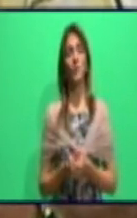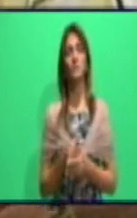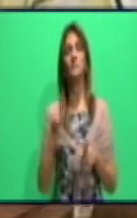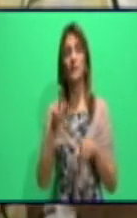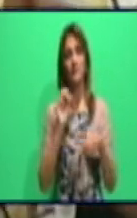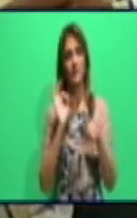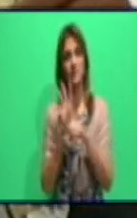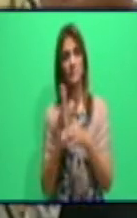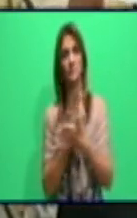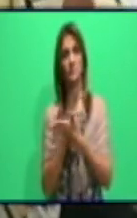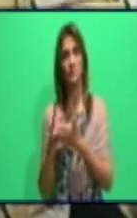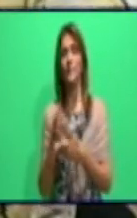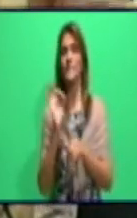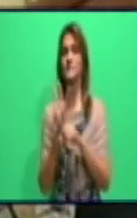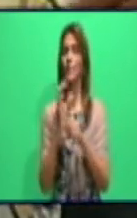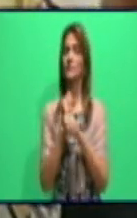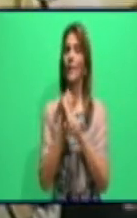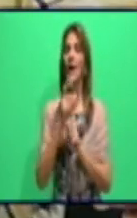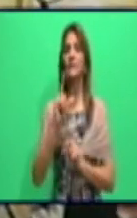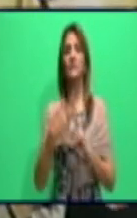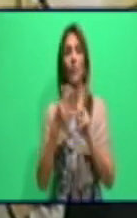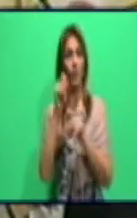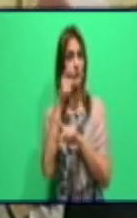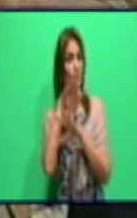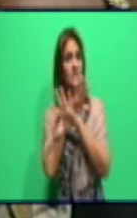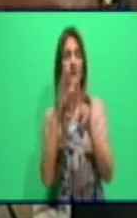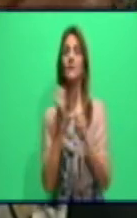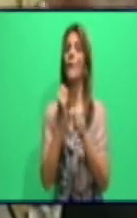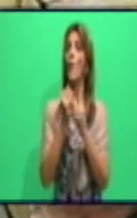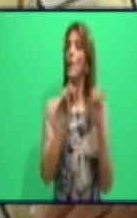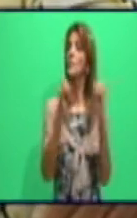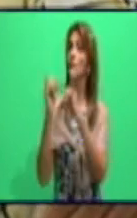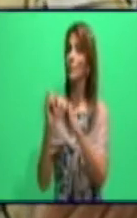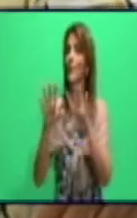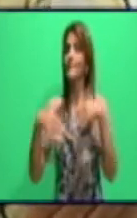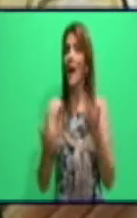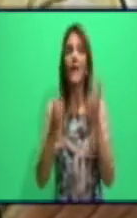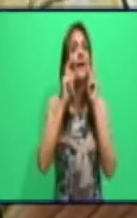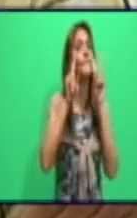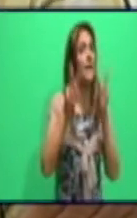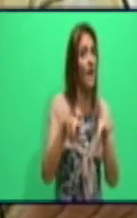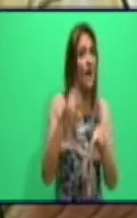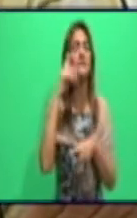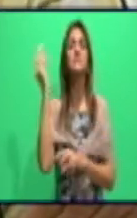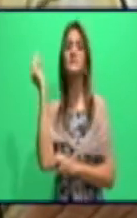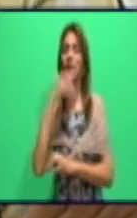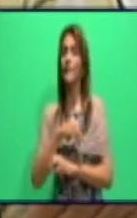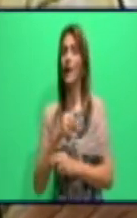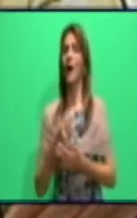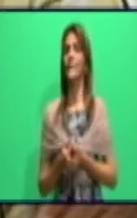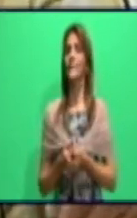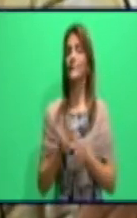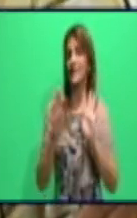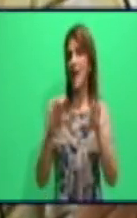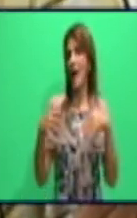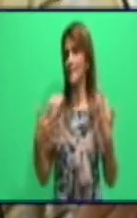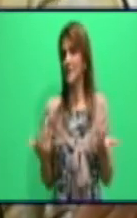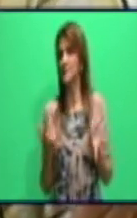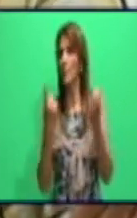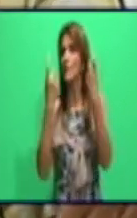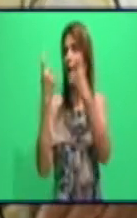acabar y cuando terminemos el trabajo lo vamos a informar para que se den cuenta de cuánto es a veces por la falta de